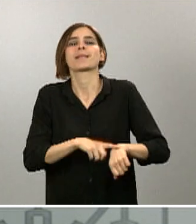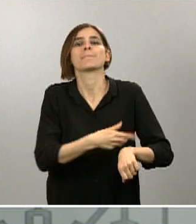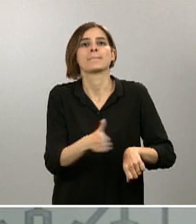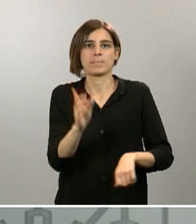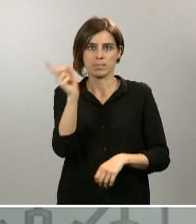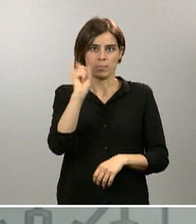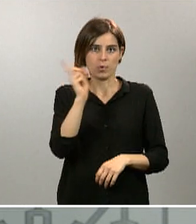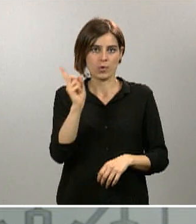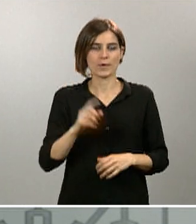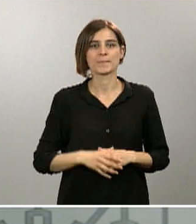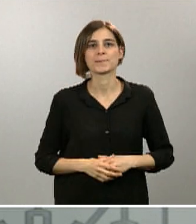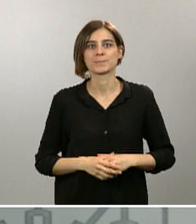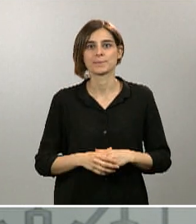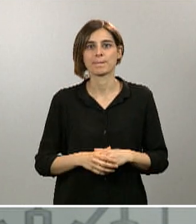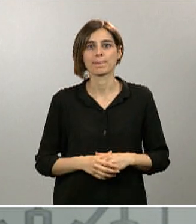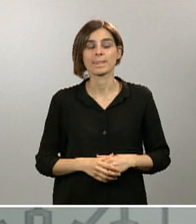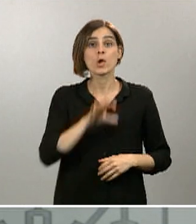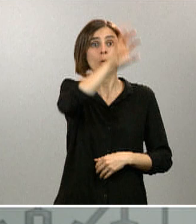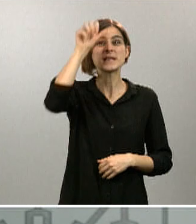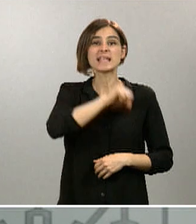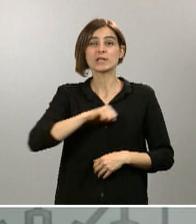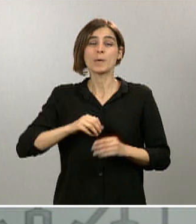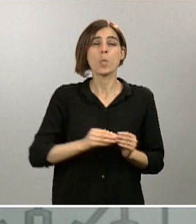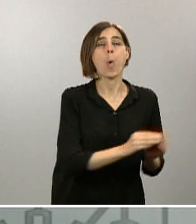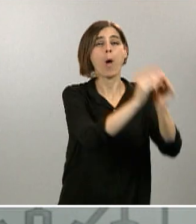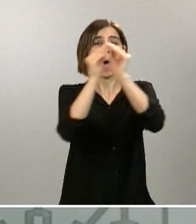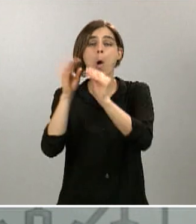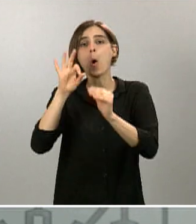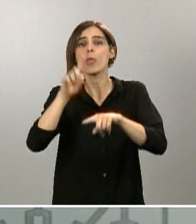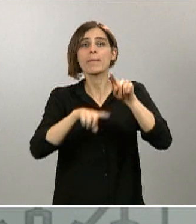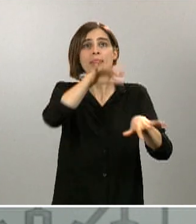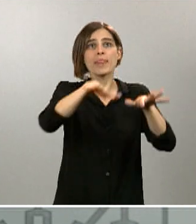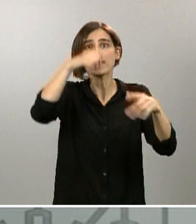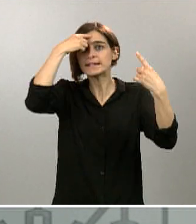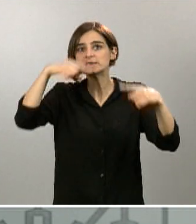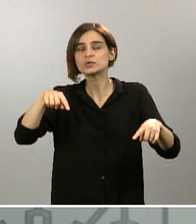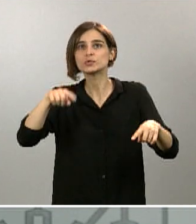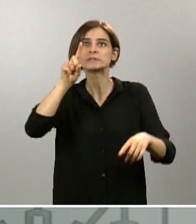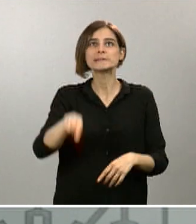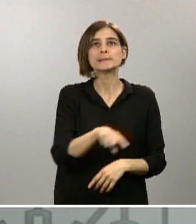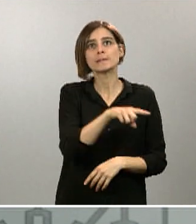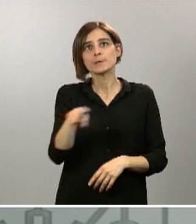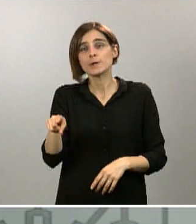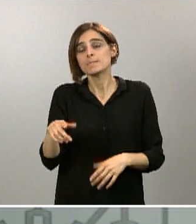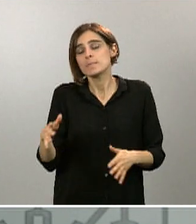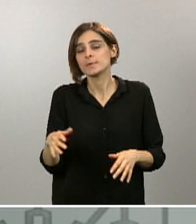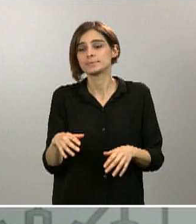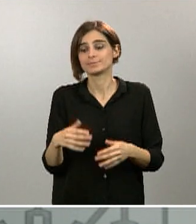todas las comunidades autónomas, puede haber variabilidad. Hasta ahora, uno de